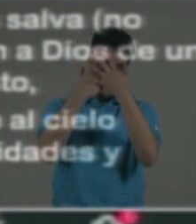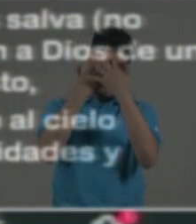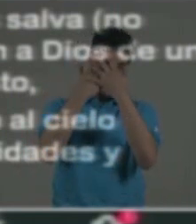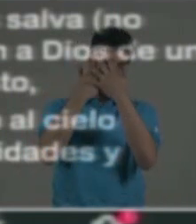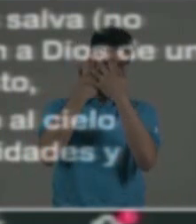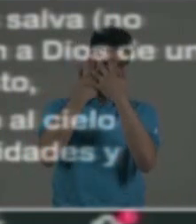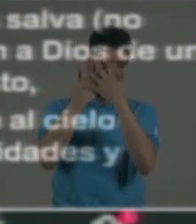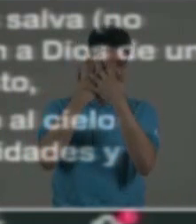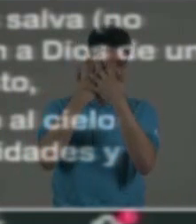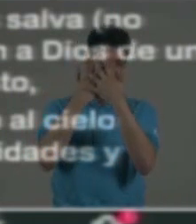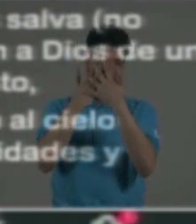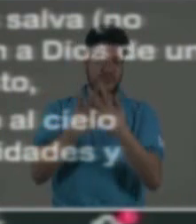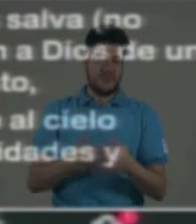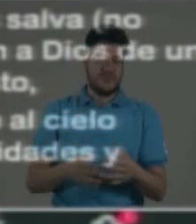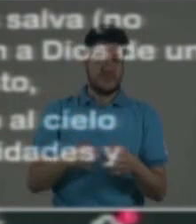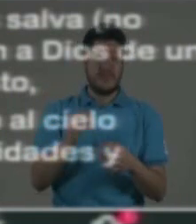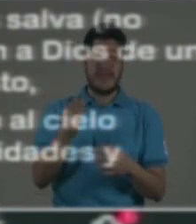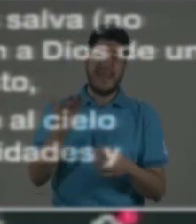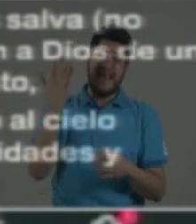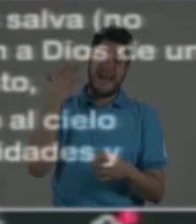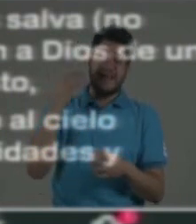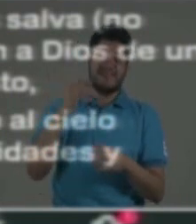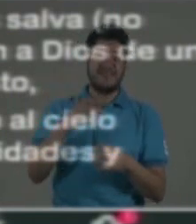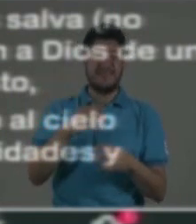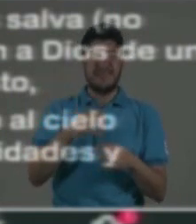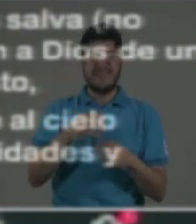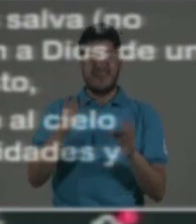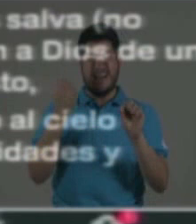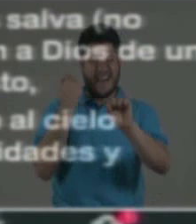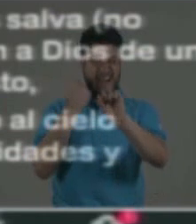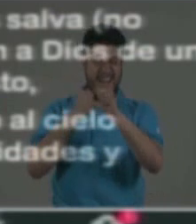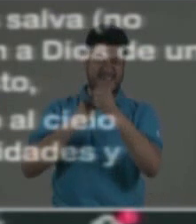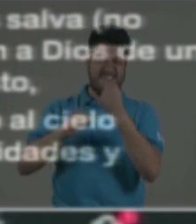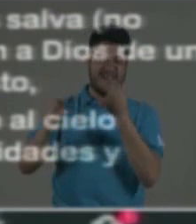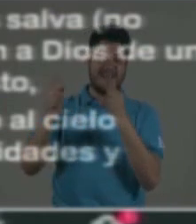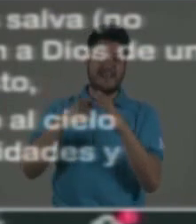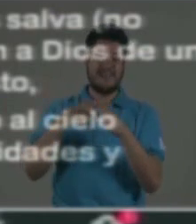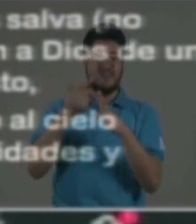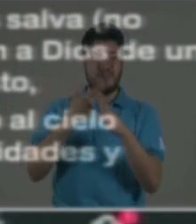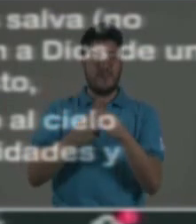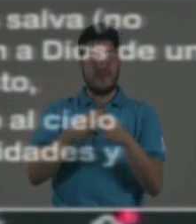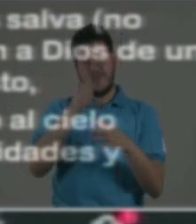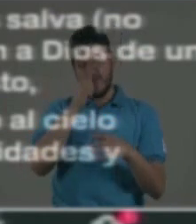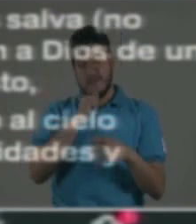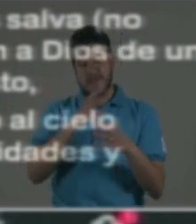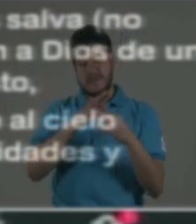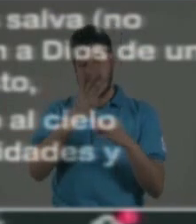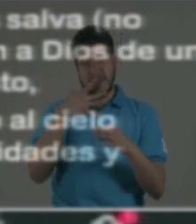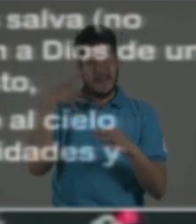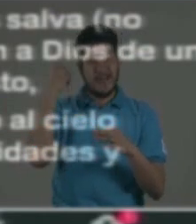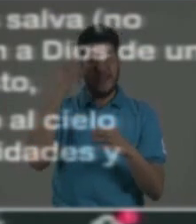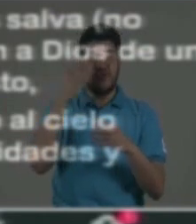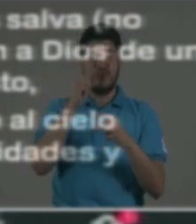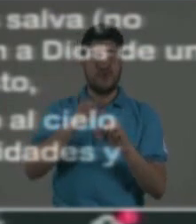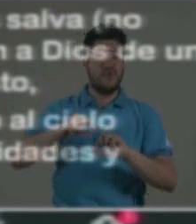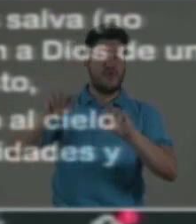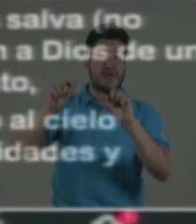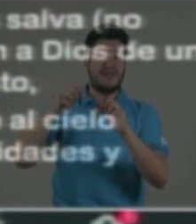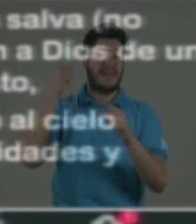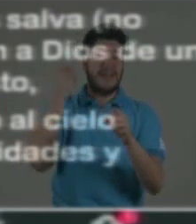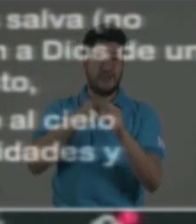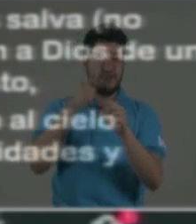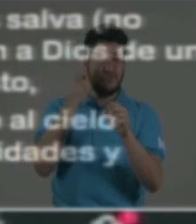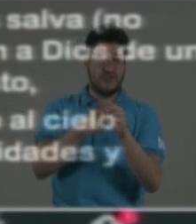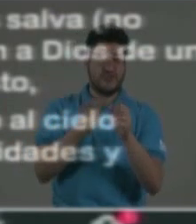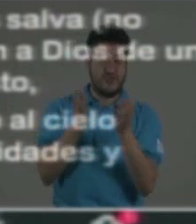quienes en otro tiempo fueron desobedientes cuando la paciencia de Dios esperaba en los días de Noé durante la construcción del arca